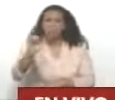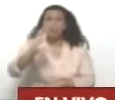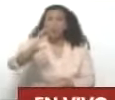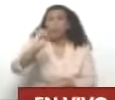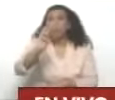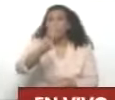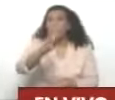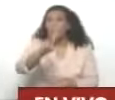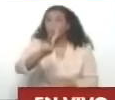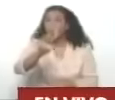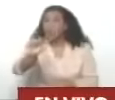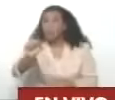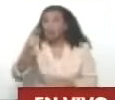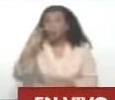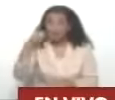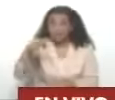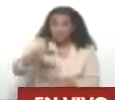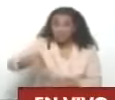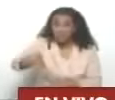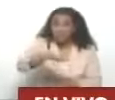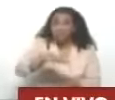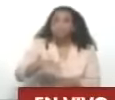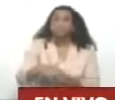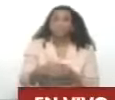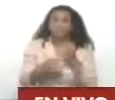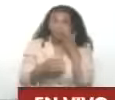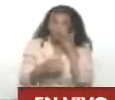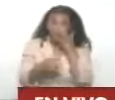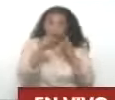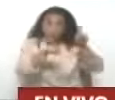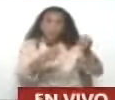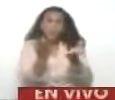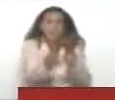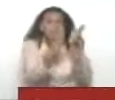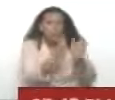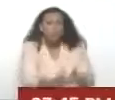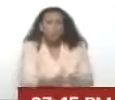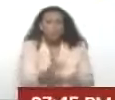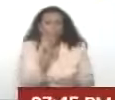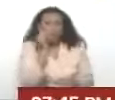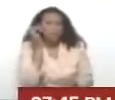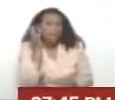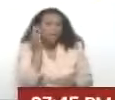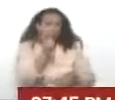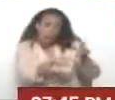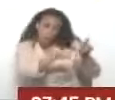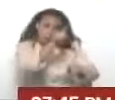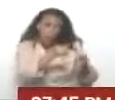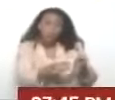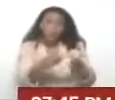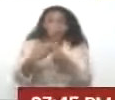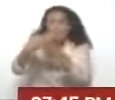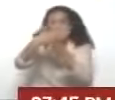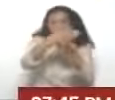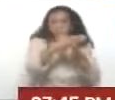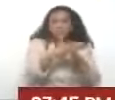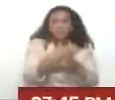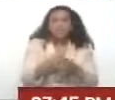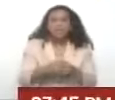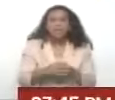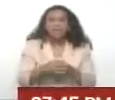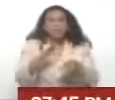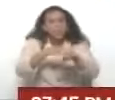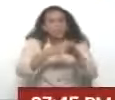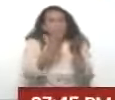¿verdad? Y Cartagal, que estuvo con unos estudiantes. Y bueno, esos estudiantes lo abrazaron, compartieron con usted. Y usted le dijo a